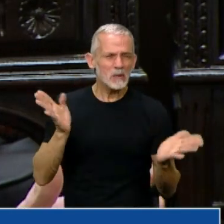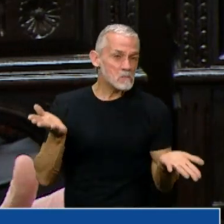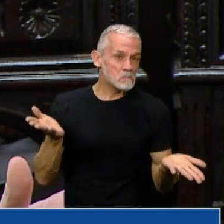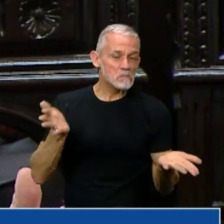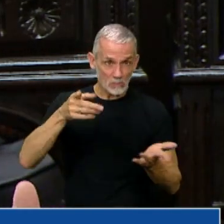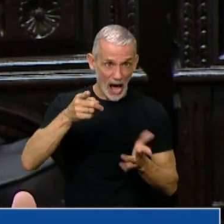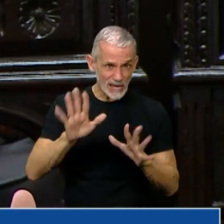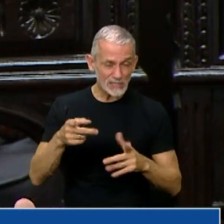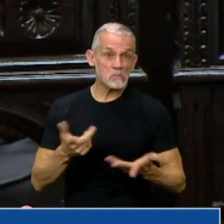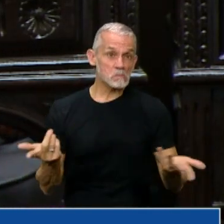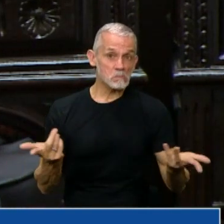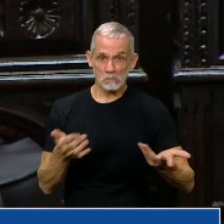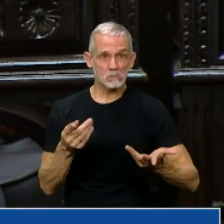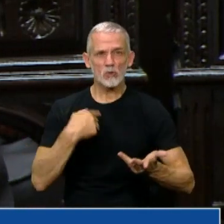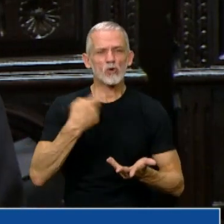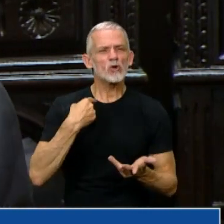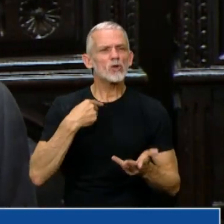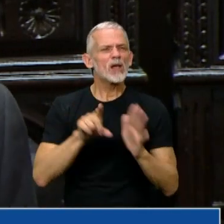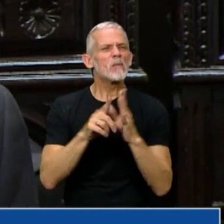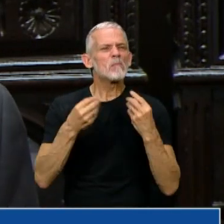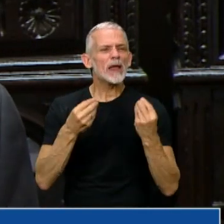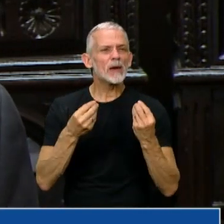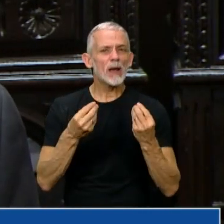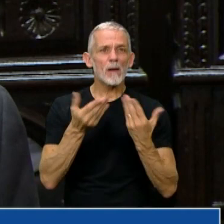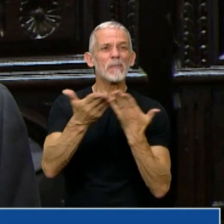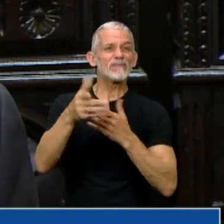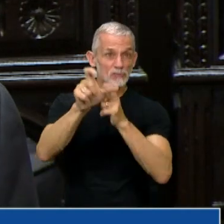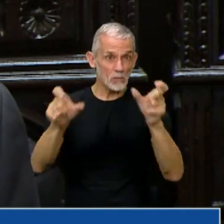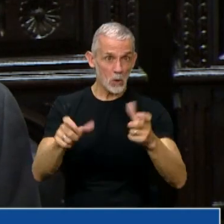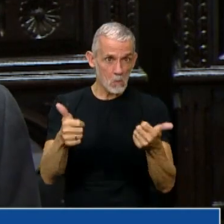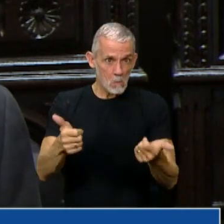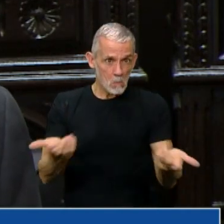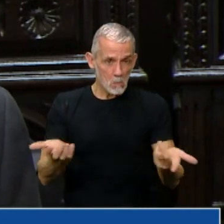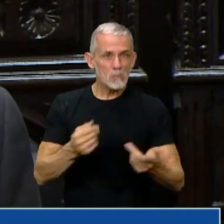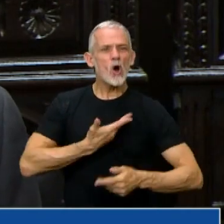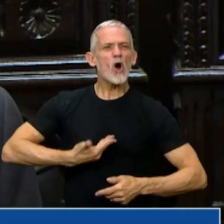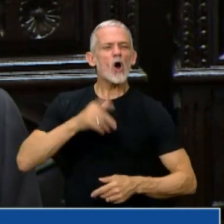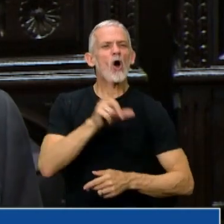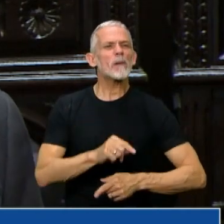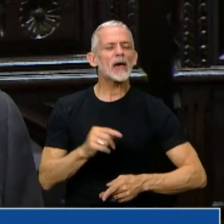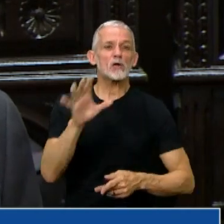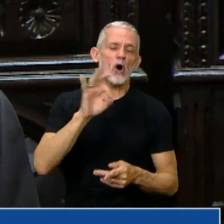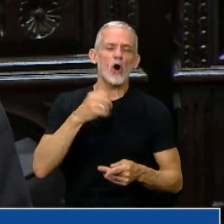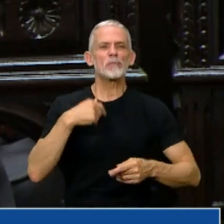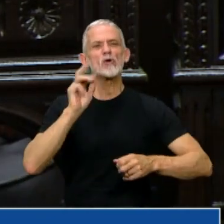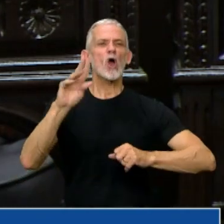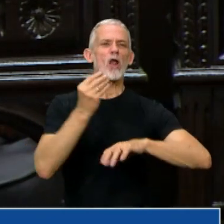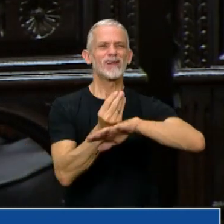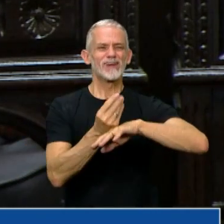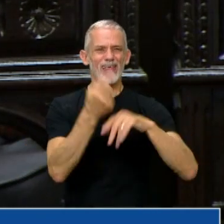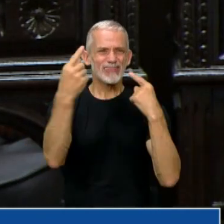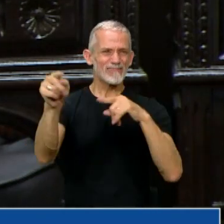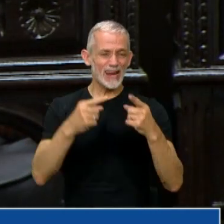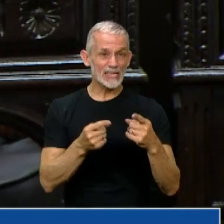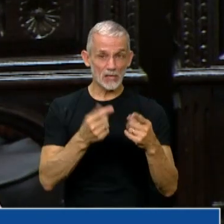Se trata de eso, ¿no? ¿Qué quiere decir? ¿Que quienes gobernamos o tenemos roles